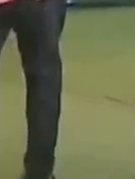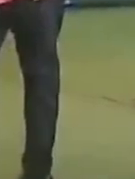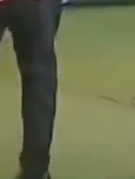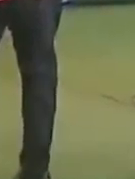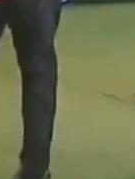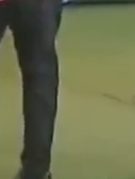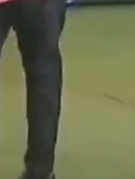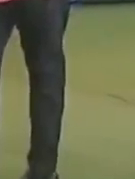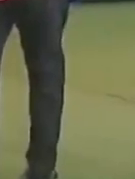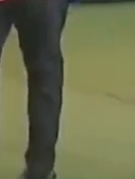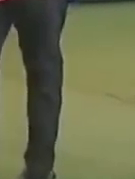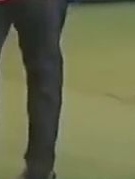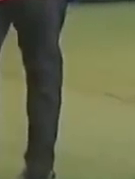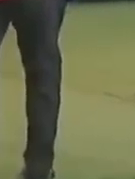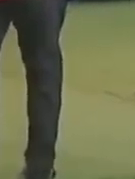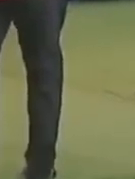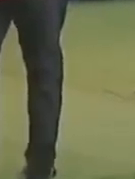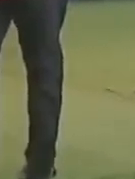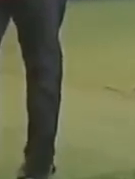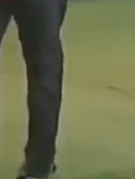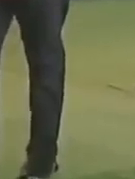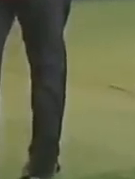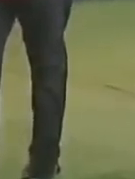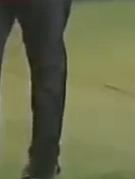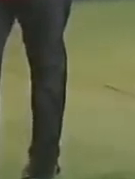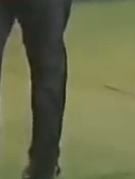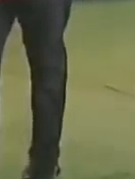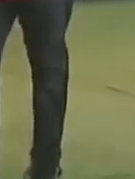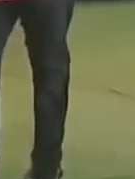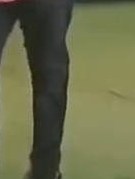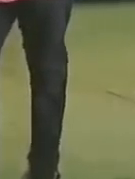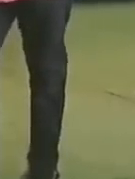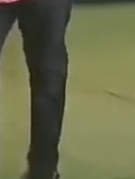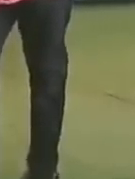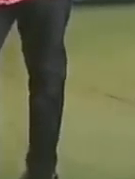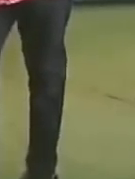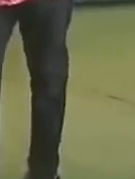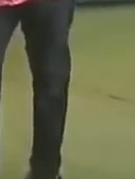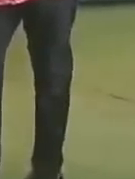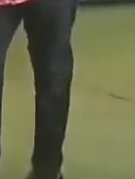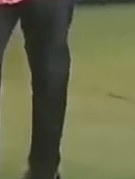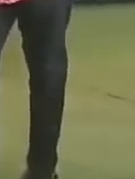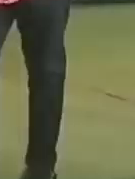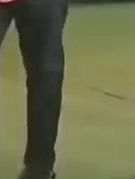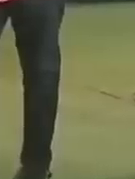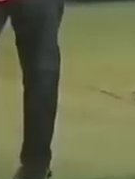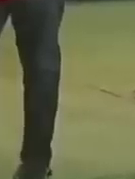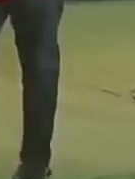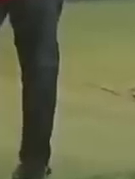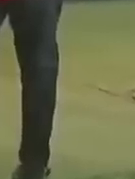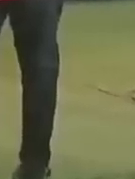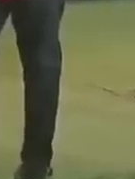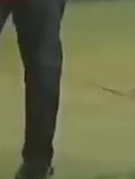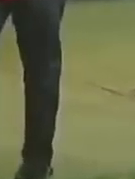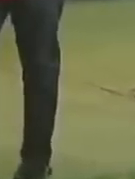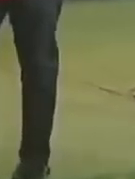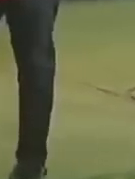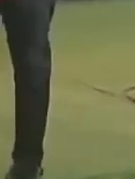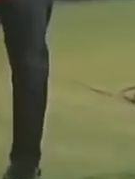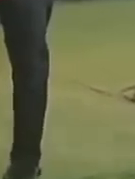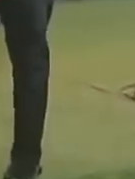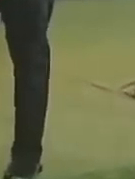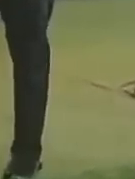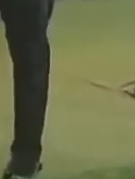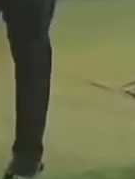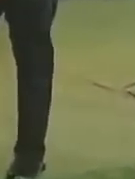24 años de la llegada de la revolución bolivariana al poder, que este proceso se se debe distribuir en cuatro grandes